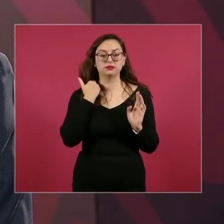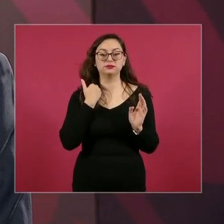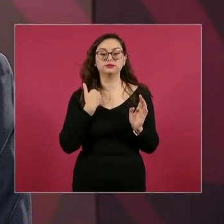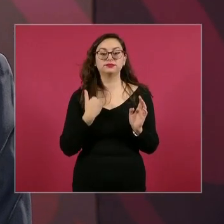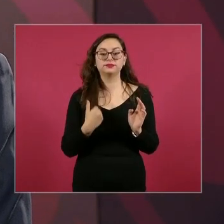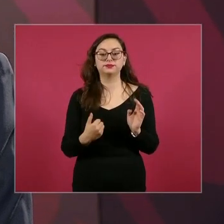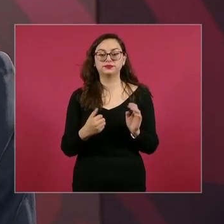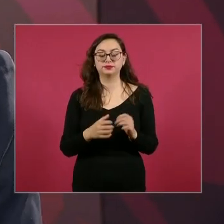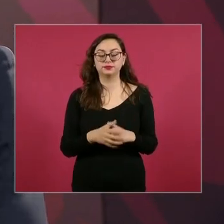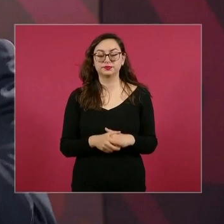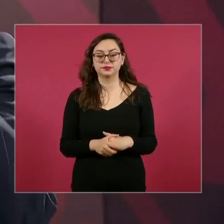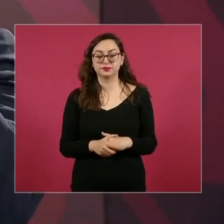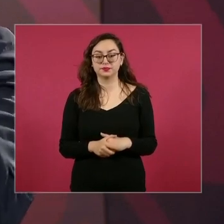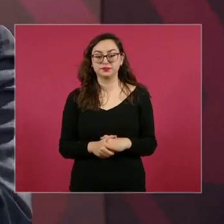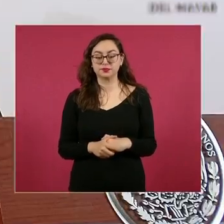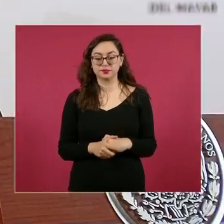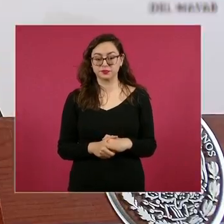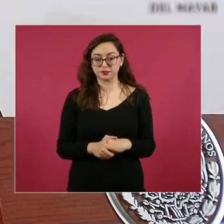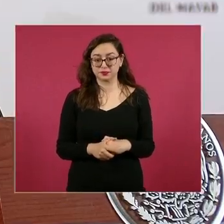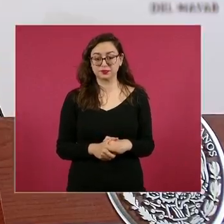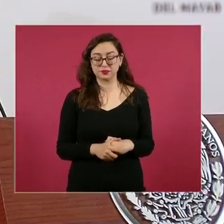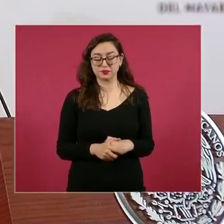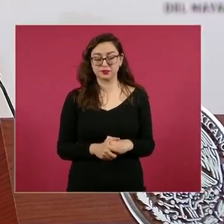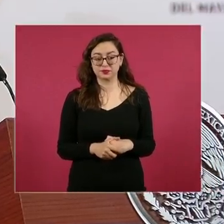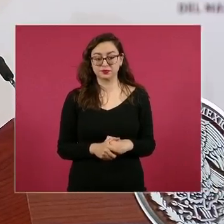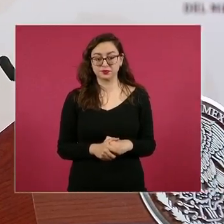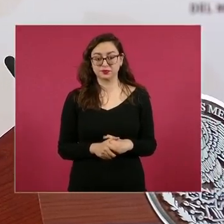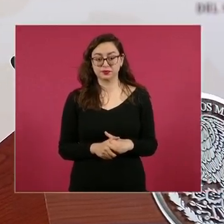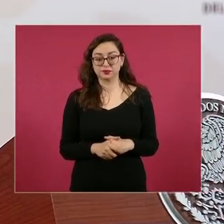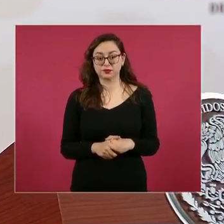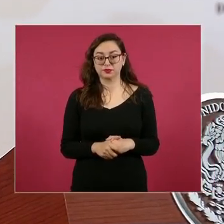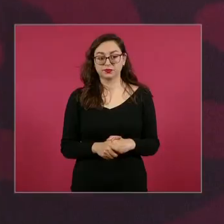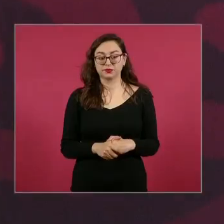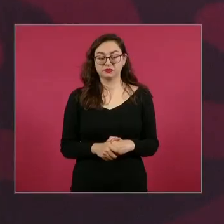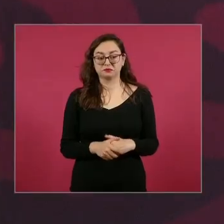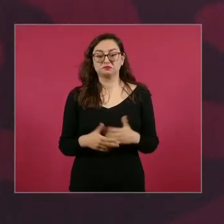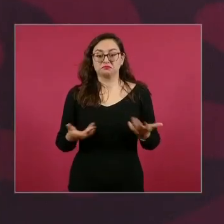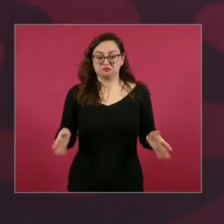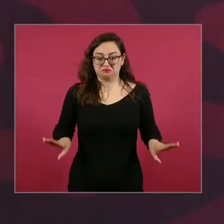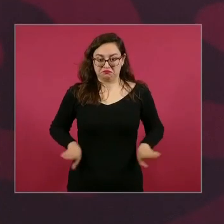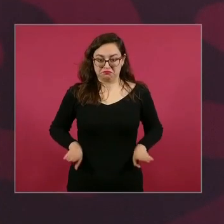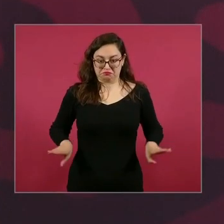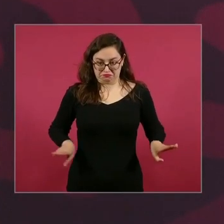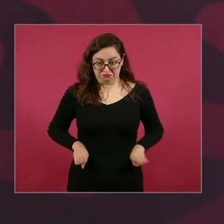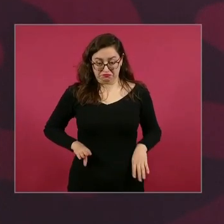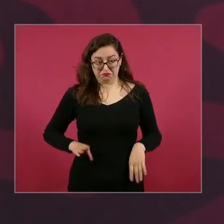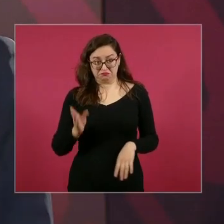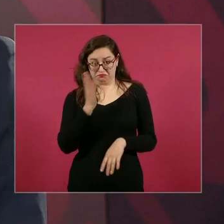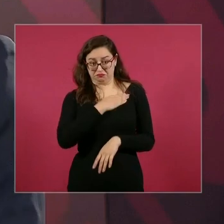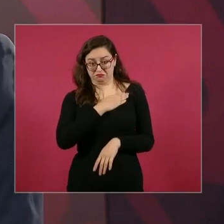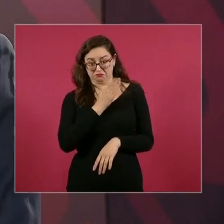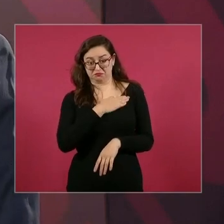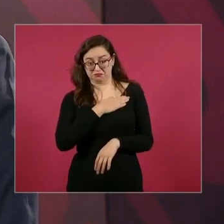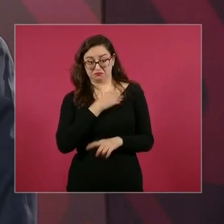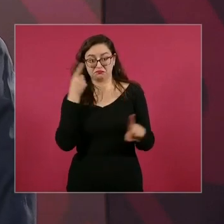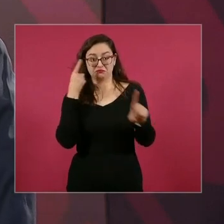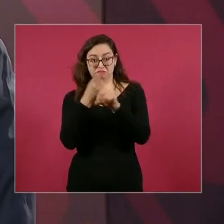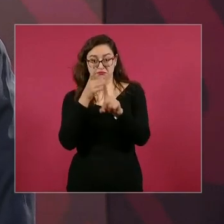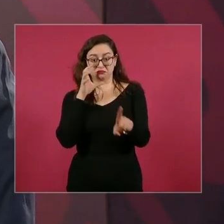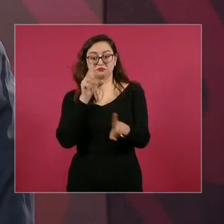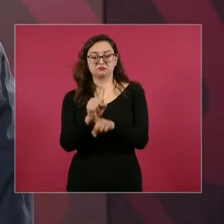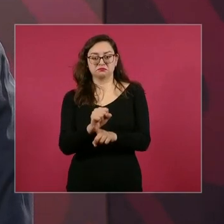quién y eso sí solo siendo buenos podemos